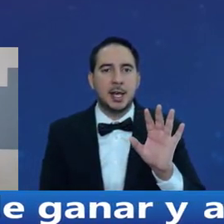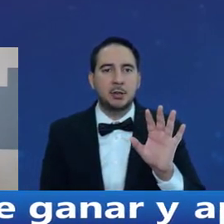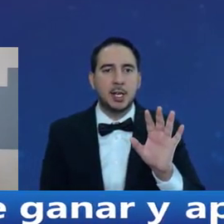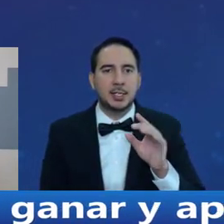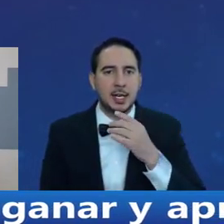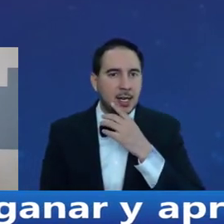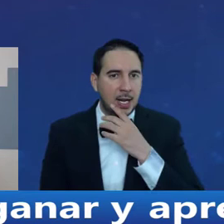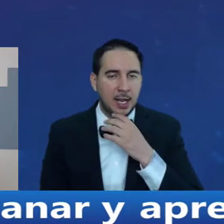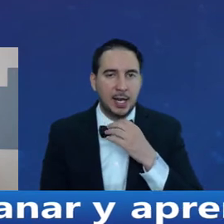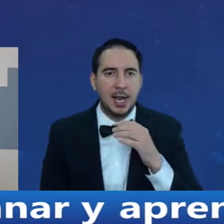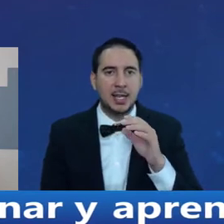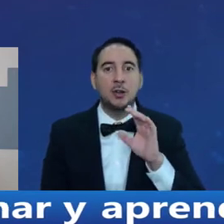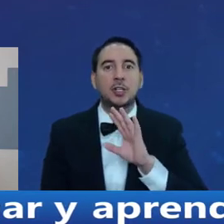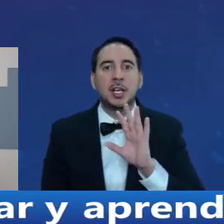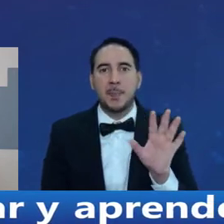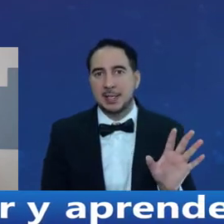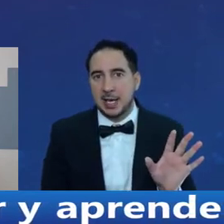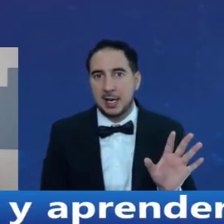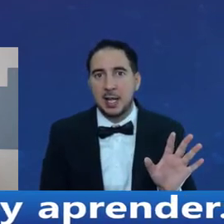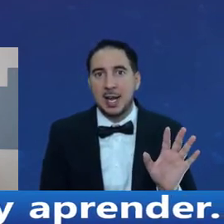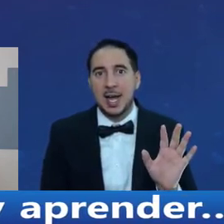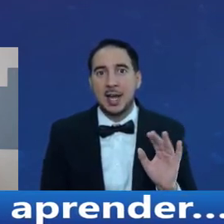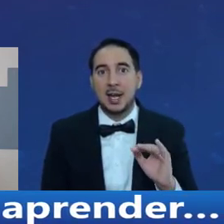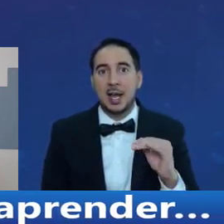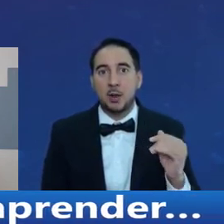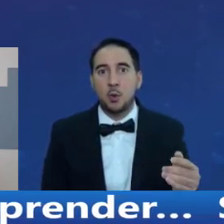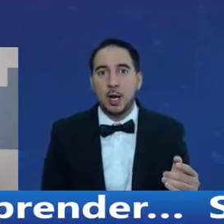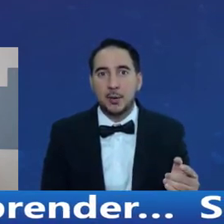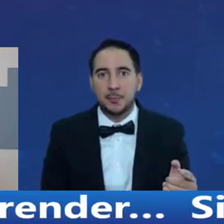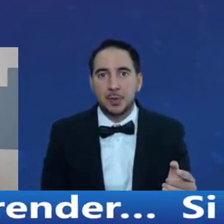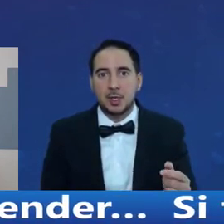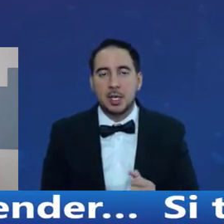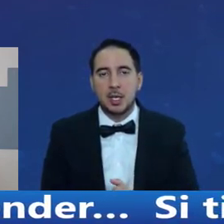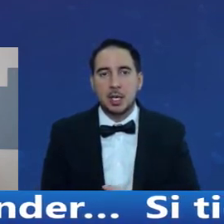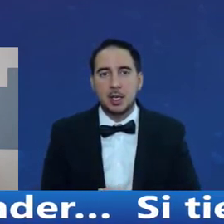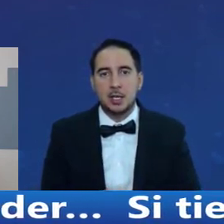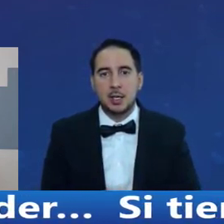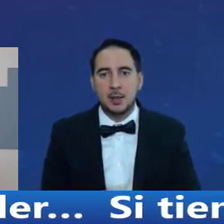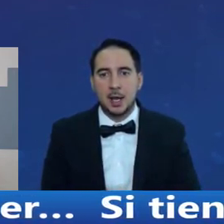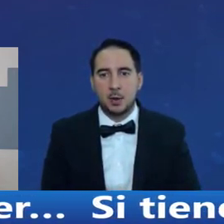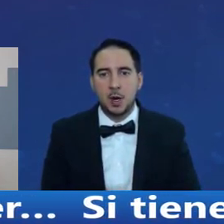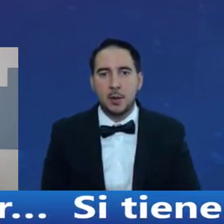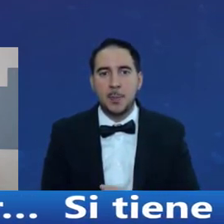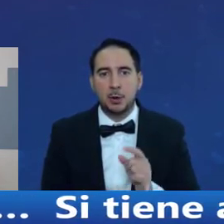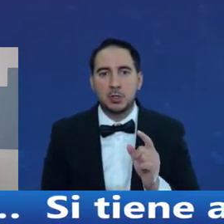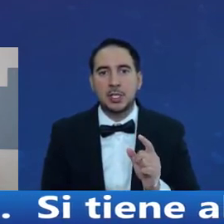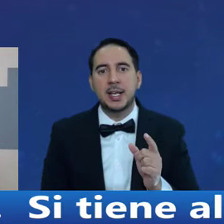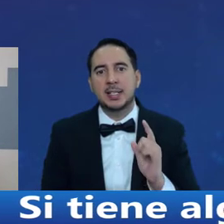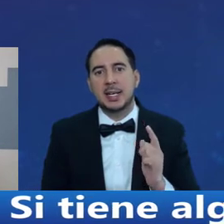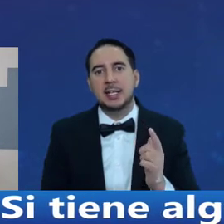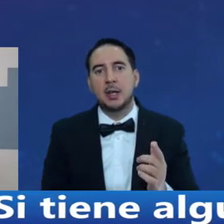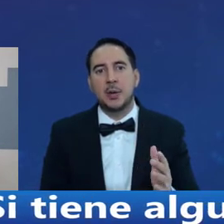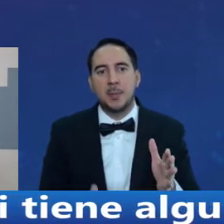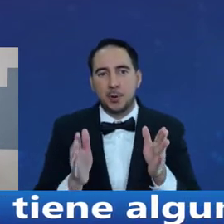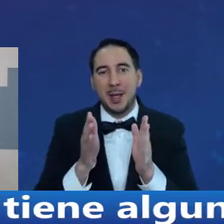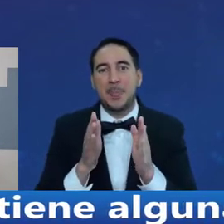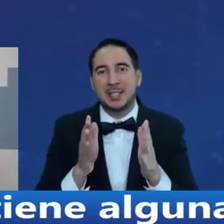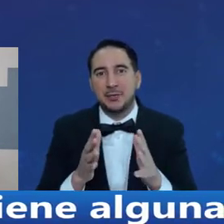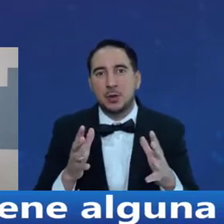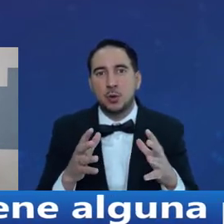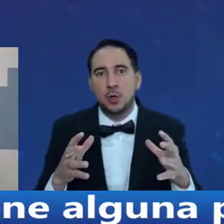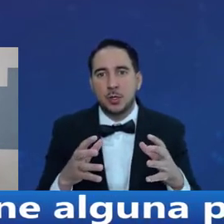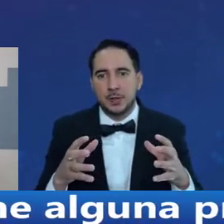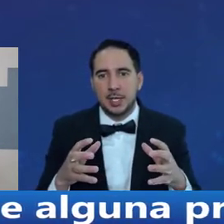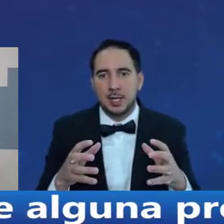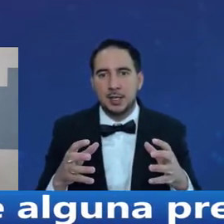ya no tiene que hacer el general y no tiene que pasar la escuela, la escuela de Nevada, pero sí tiene que hacer el estado de Nevada porque es